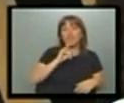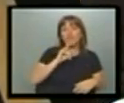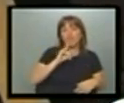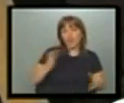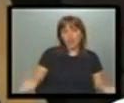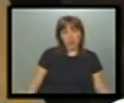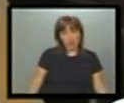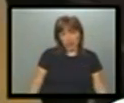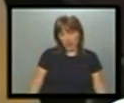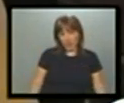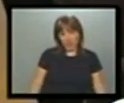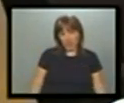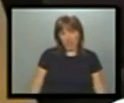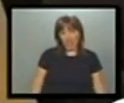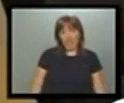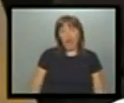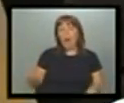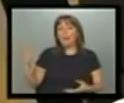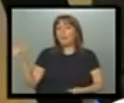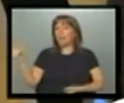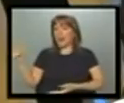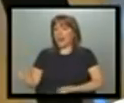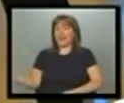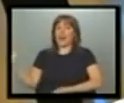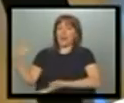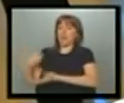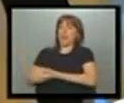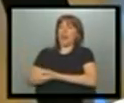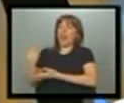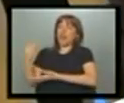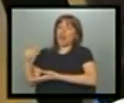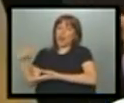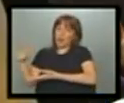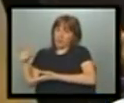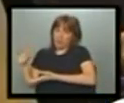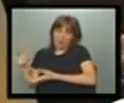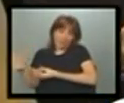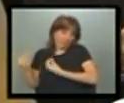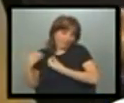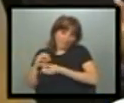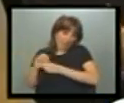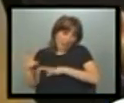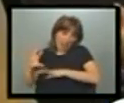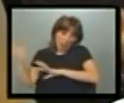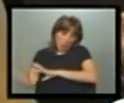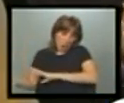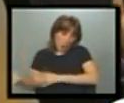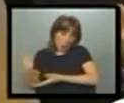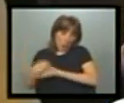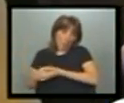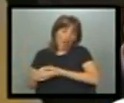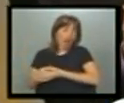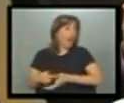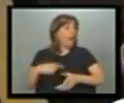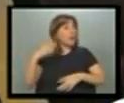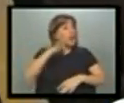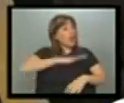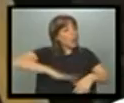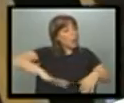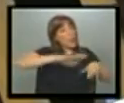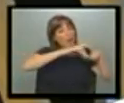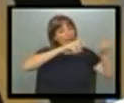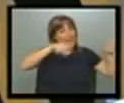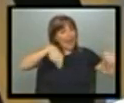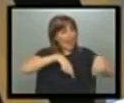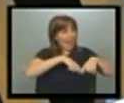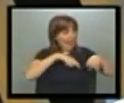sea que, plata mala vida, haber elegido un destino que es de interés natural para el mundo,